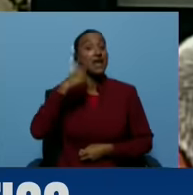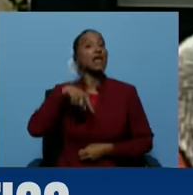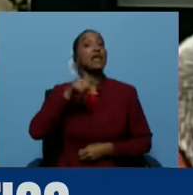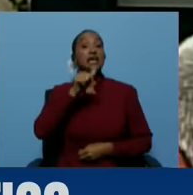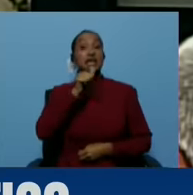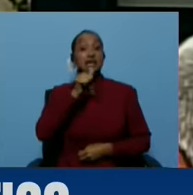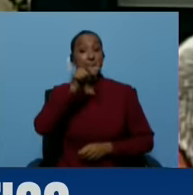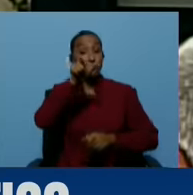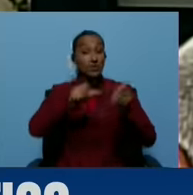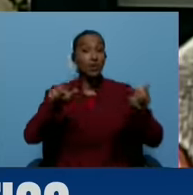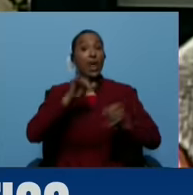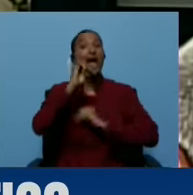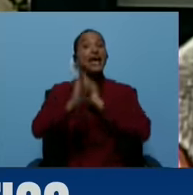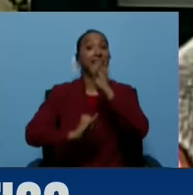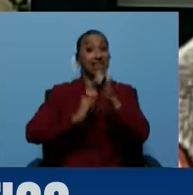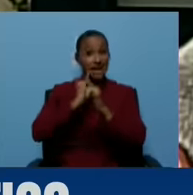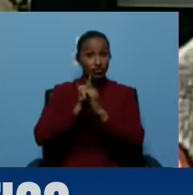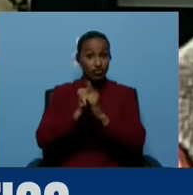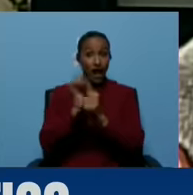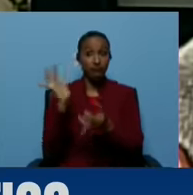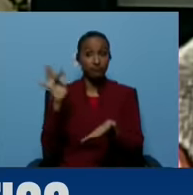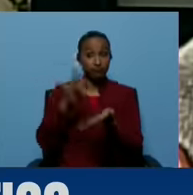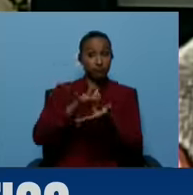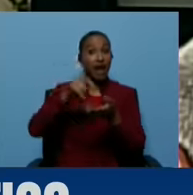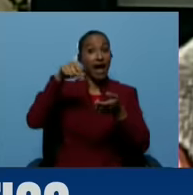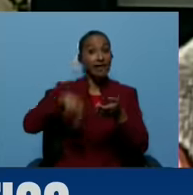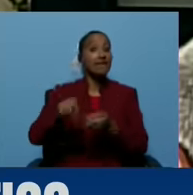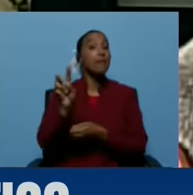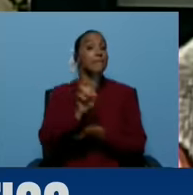acá, no voy a decir cuáles para no comprometerlos,